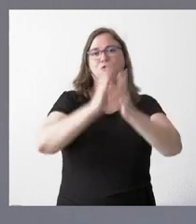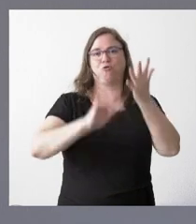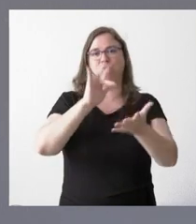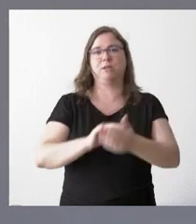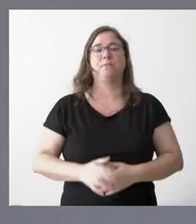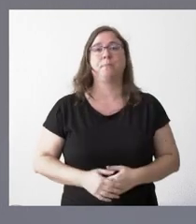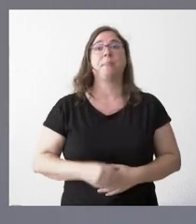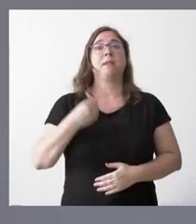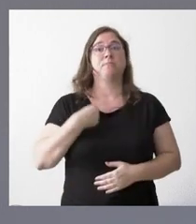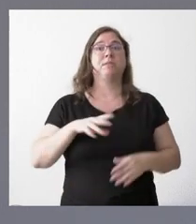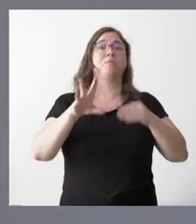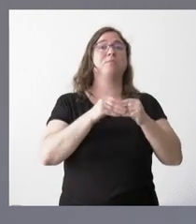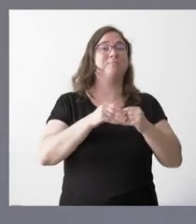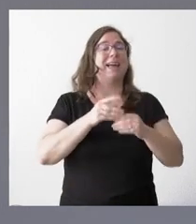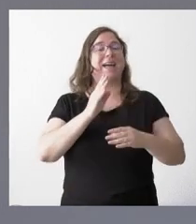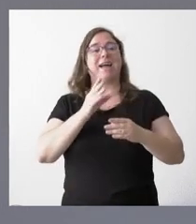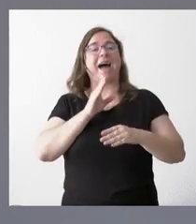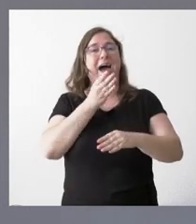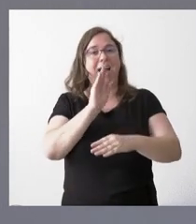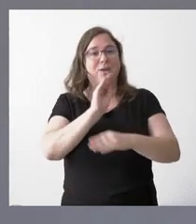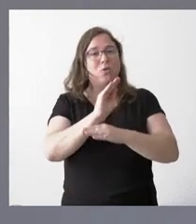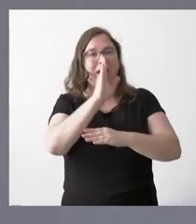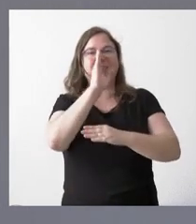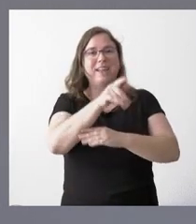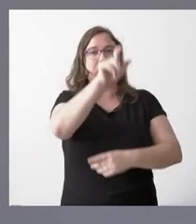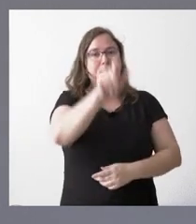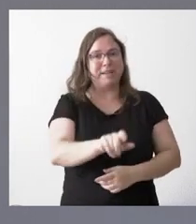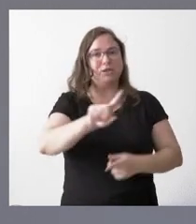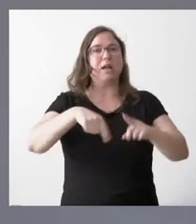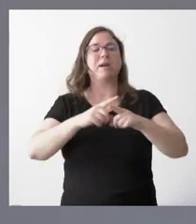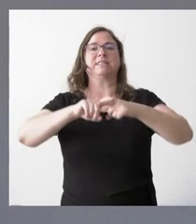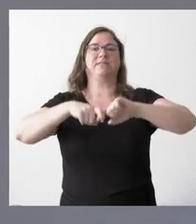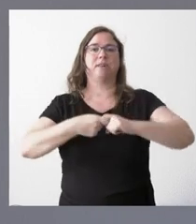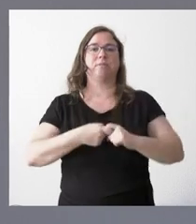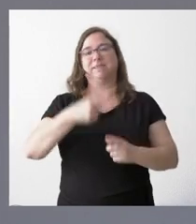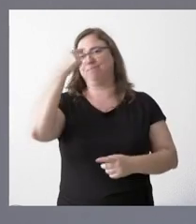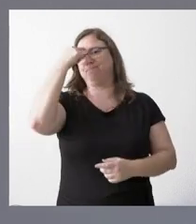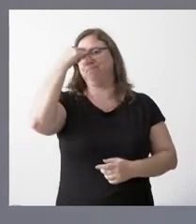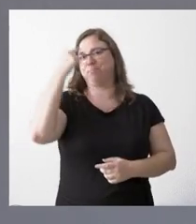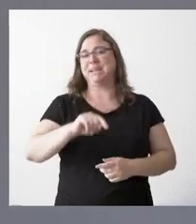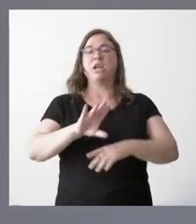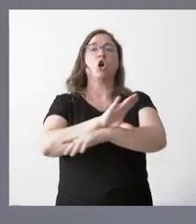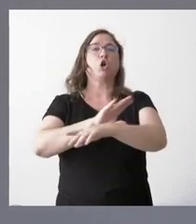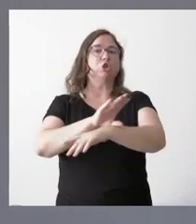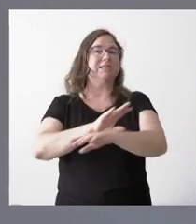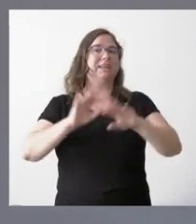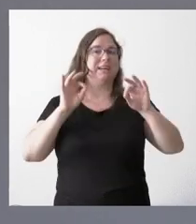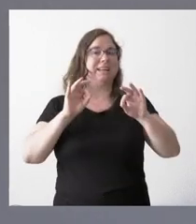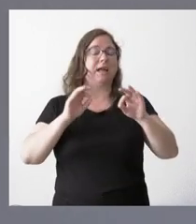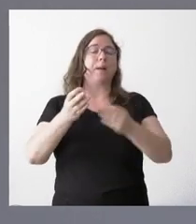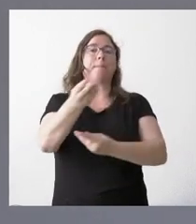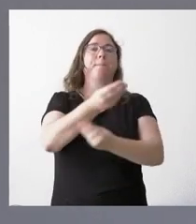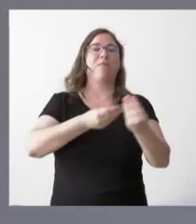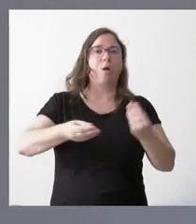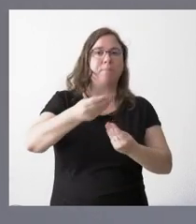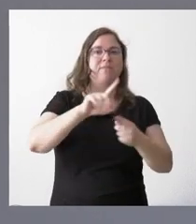con lo que tiene que ver ya de ayudas más directas a las personas y a las familias, saben ustedes que la Consejería de Medio Ambiente